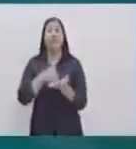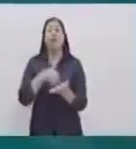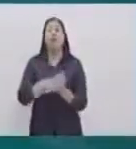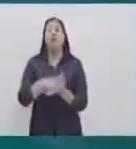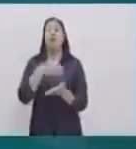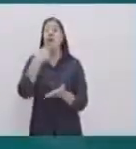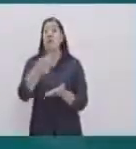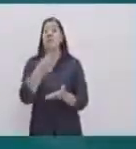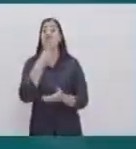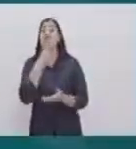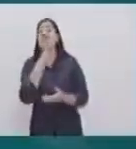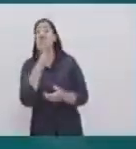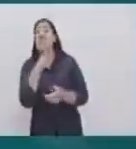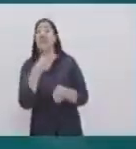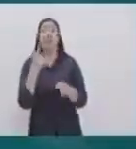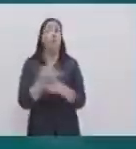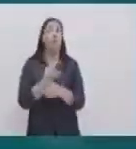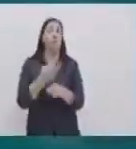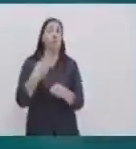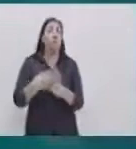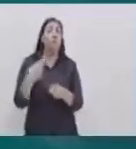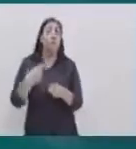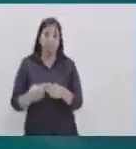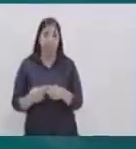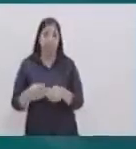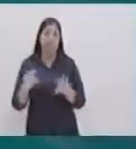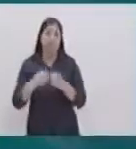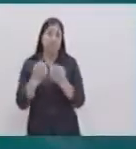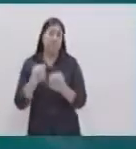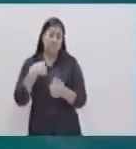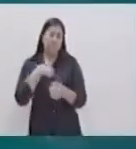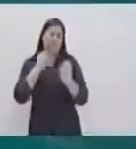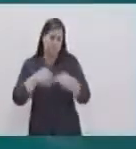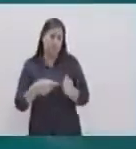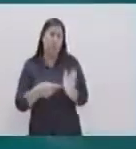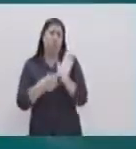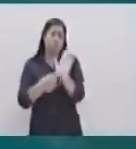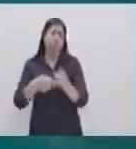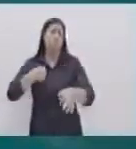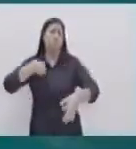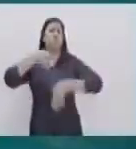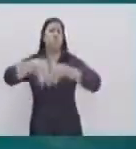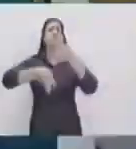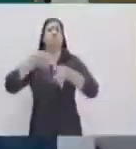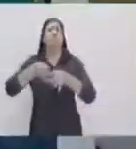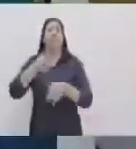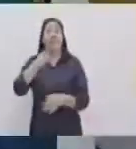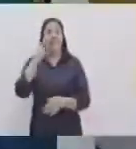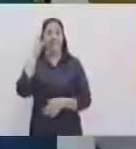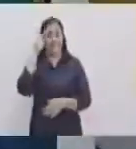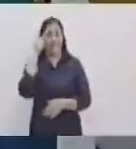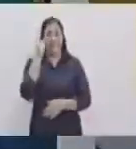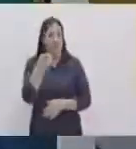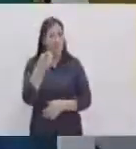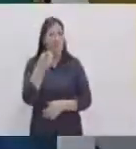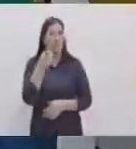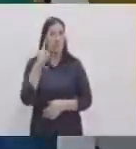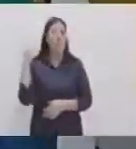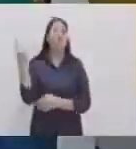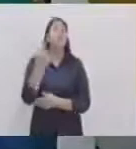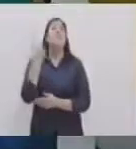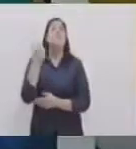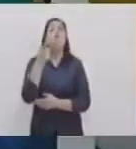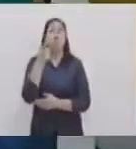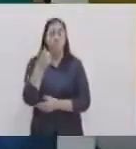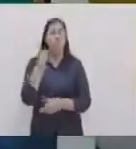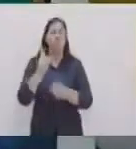y el libro del cual hicimos el extracto, podemos presentar también un argumento. Recuerda, es importante que